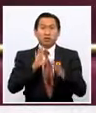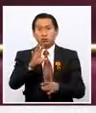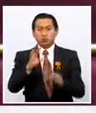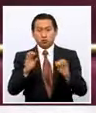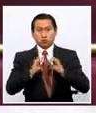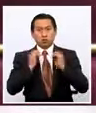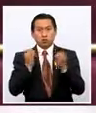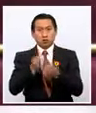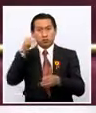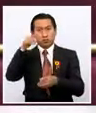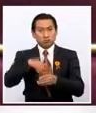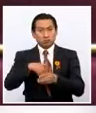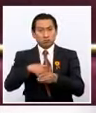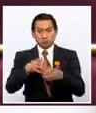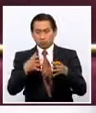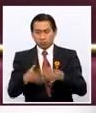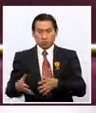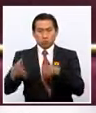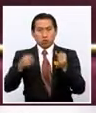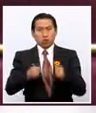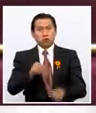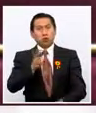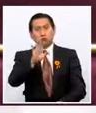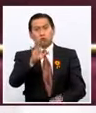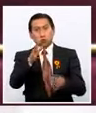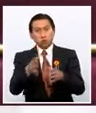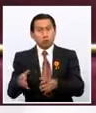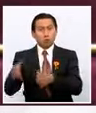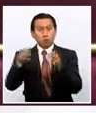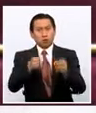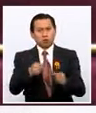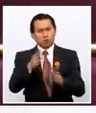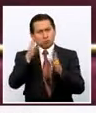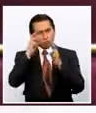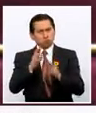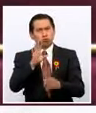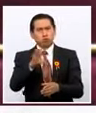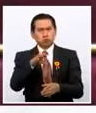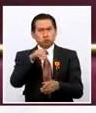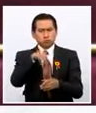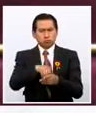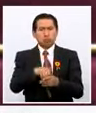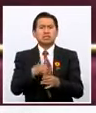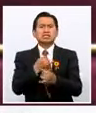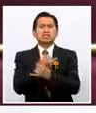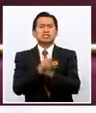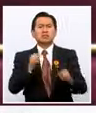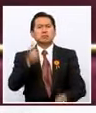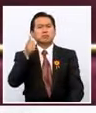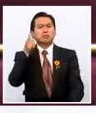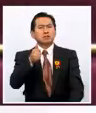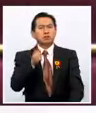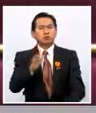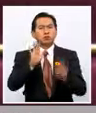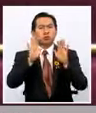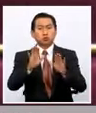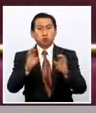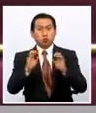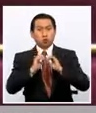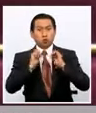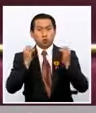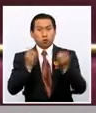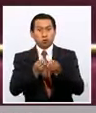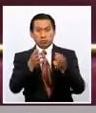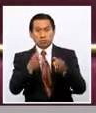de poder a poder y respetando profundamente la independencia que tiene como poder del estado